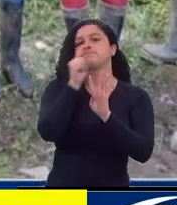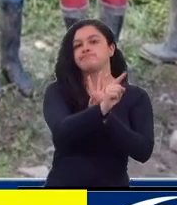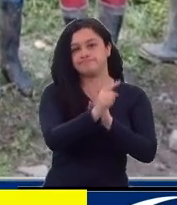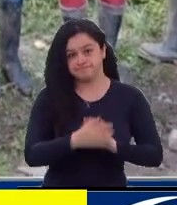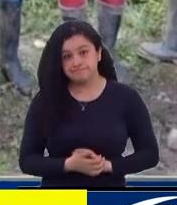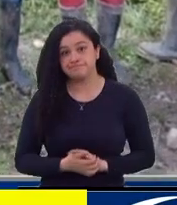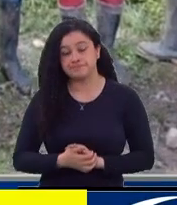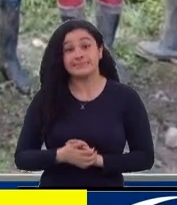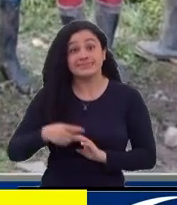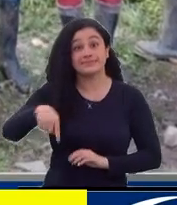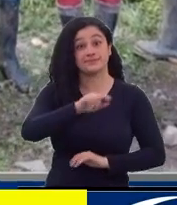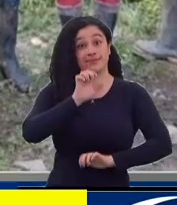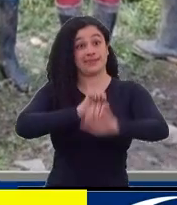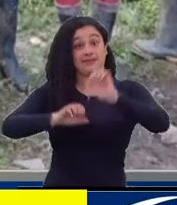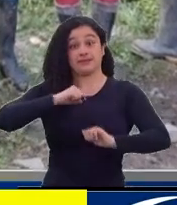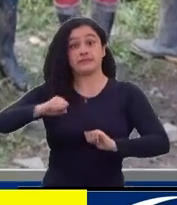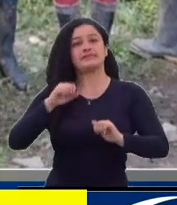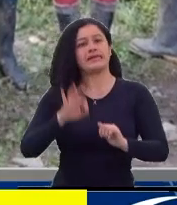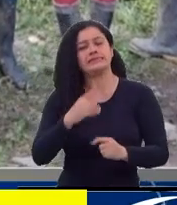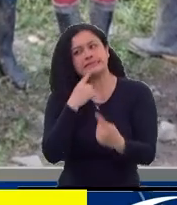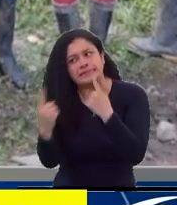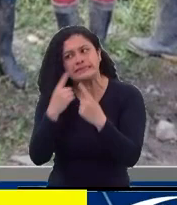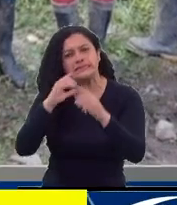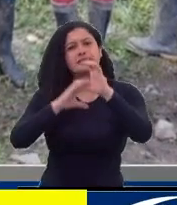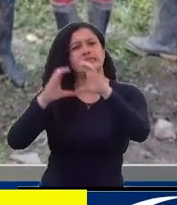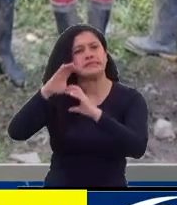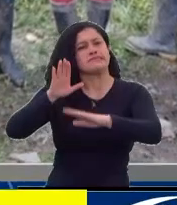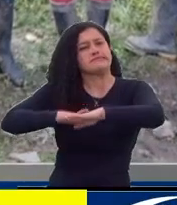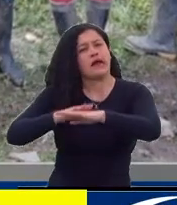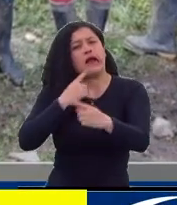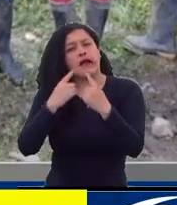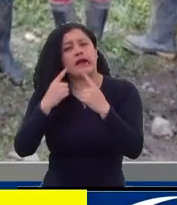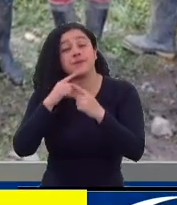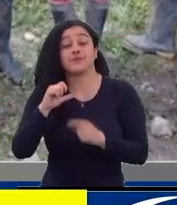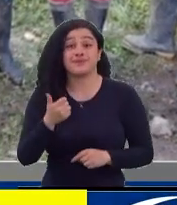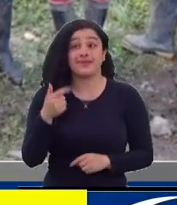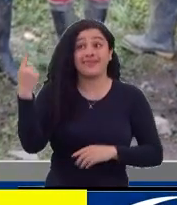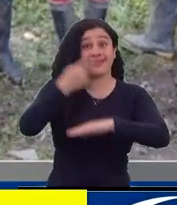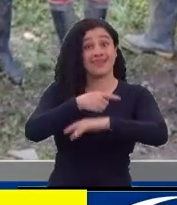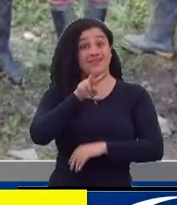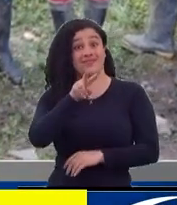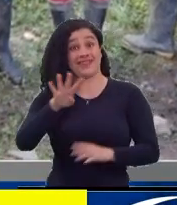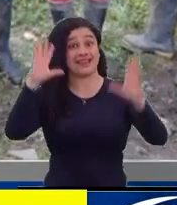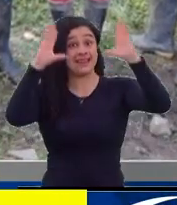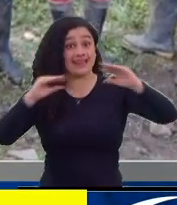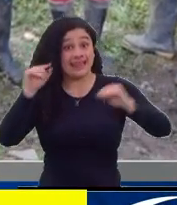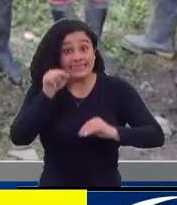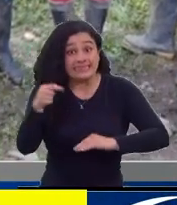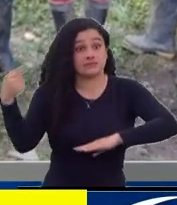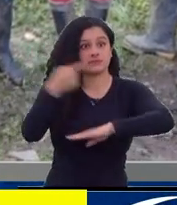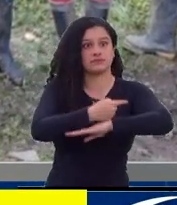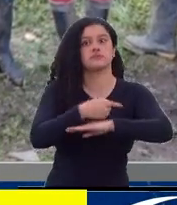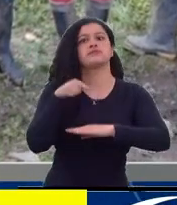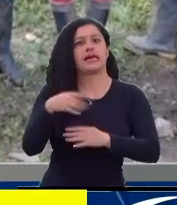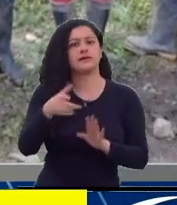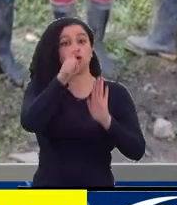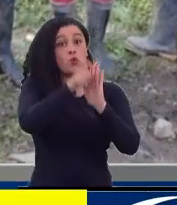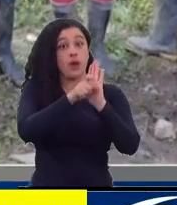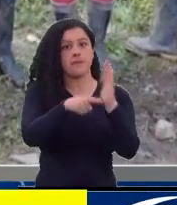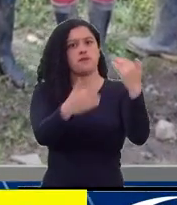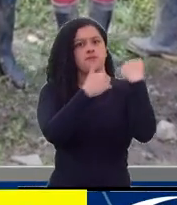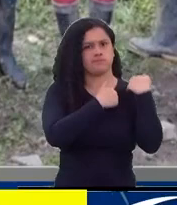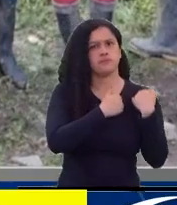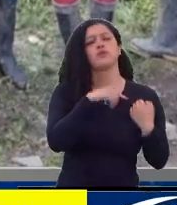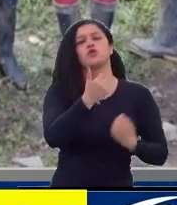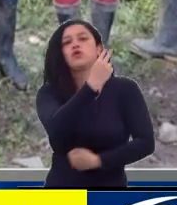largo de este viernes 24 de diciembre contó con el apoyo de la Personería de Argelia y del Comité Internacional de la Cruz Roja. Reitero mi llamado a